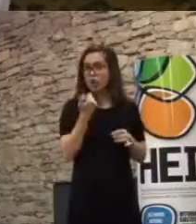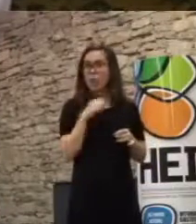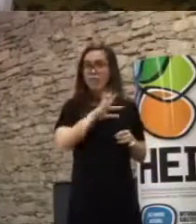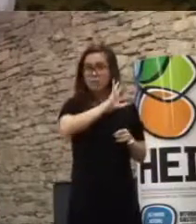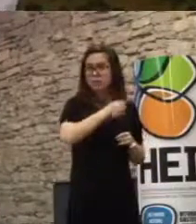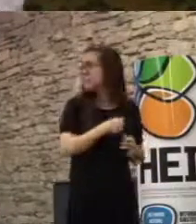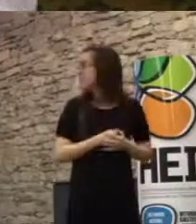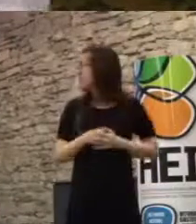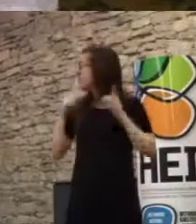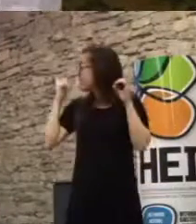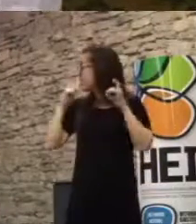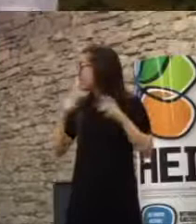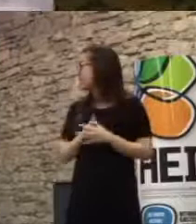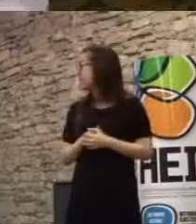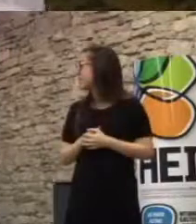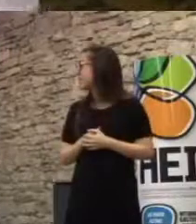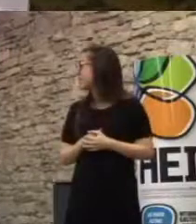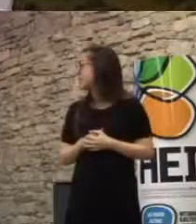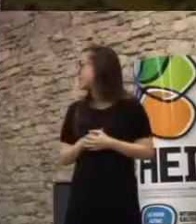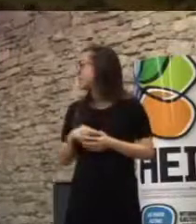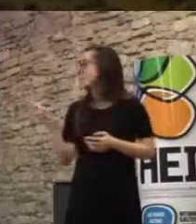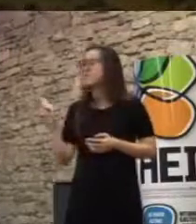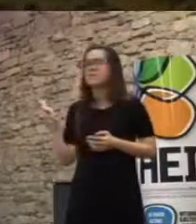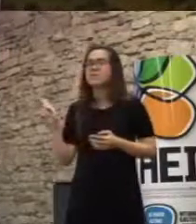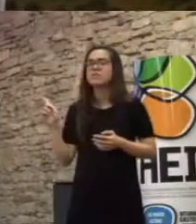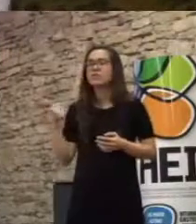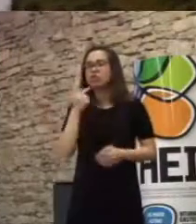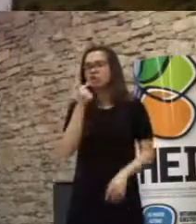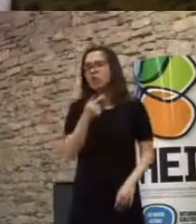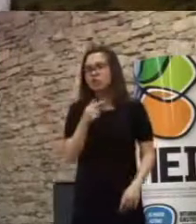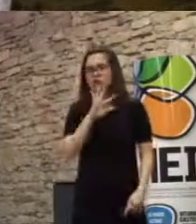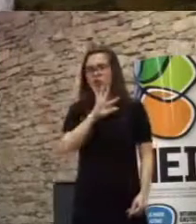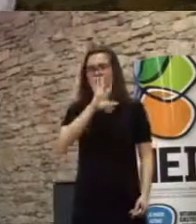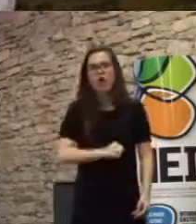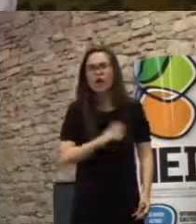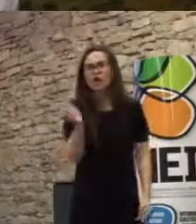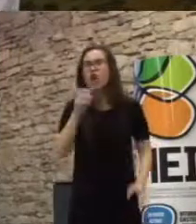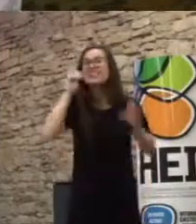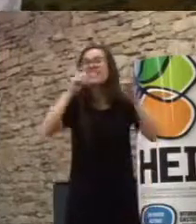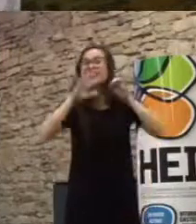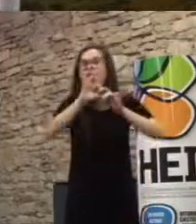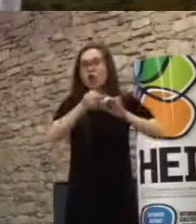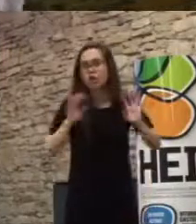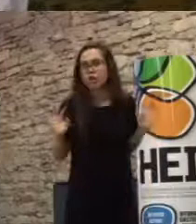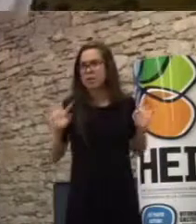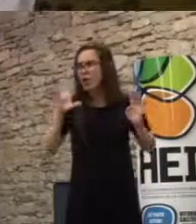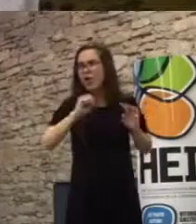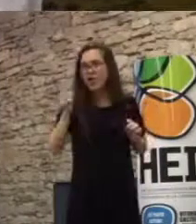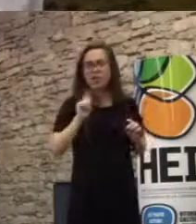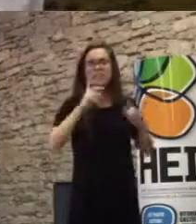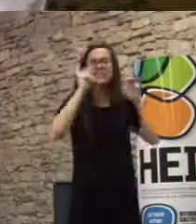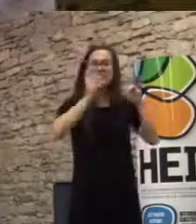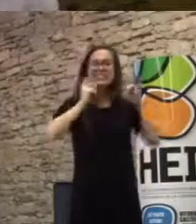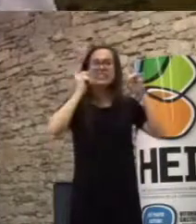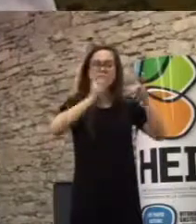intenta cogerlo no no no eso es cogerlo yo he hecho que lo cojas he dicho que lo intentes de acuerdo así que venga intentarlo pero con energía de acuerdo